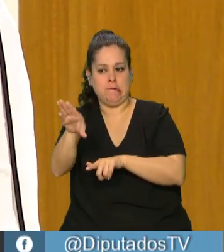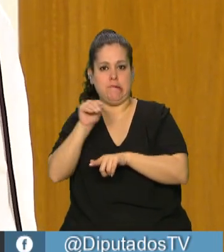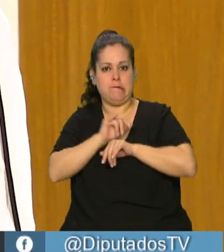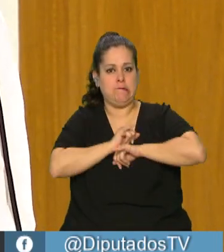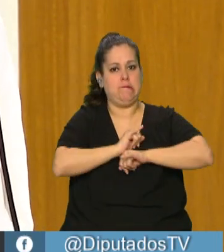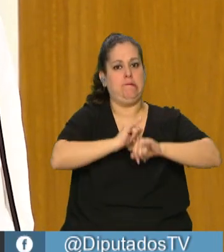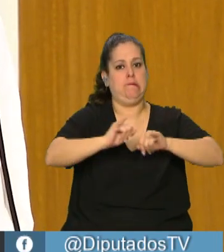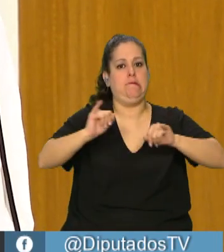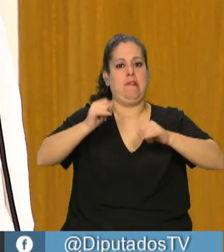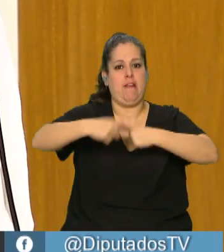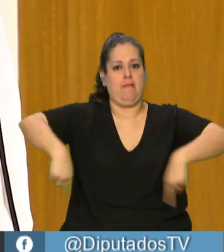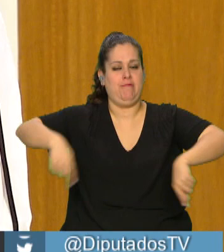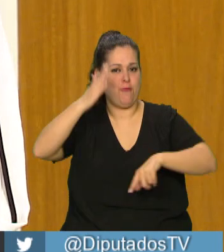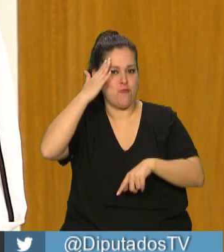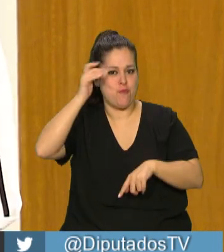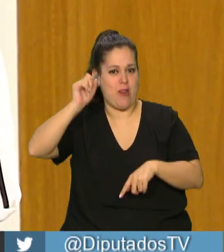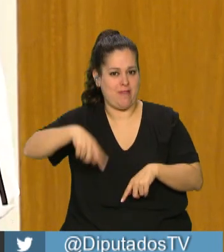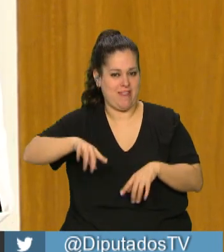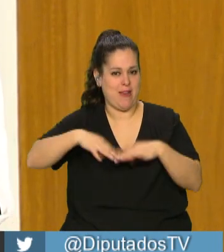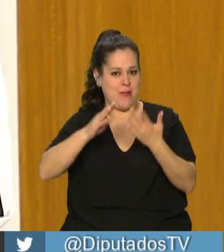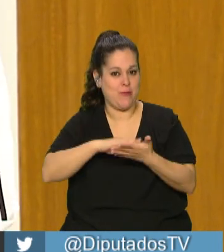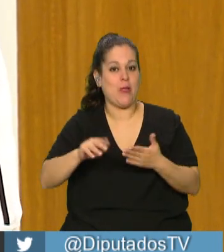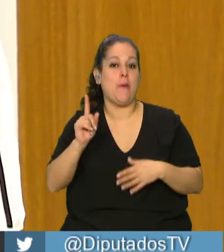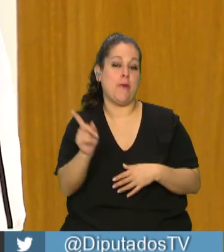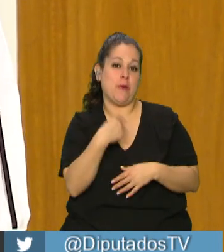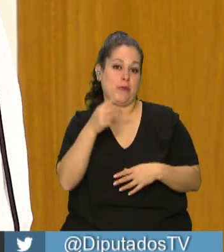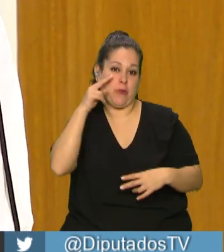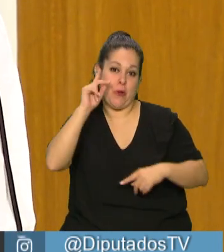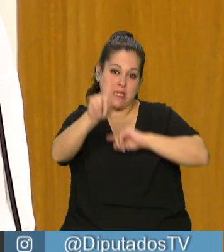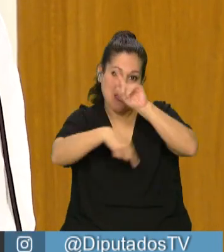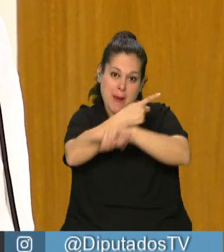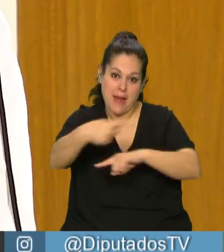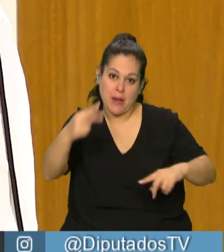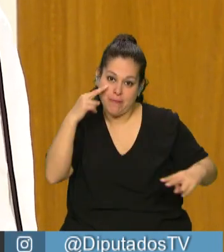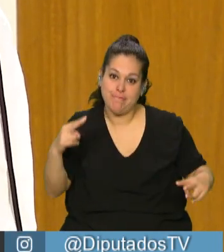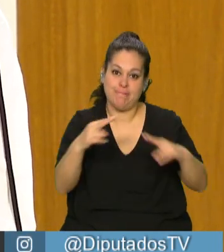culturales que se desarrollan aquí en la Cámara de Diputados. Nosotros nos encontramos la semana que viene